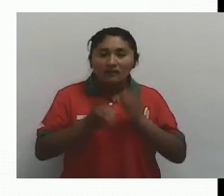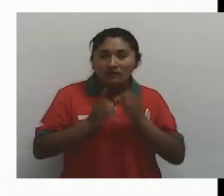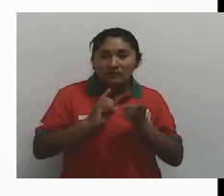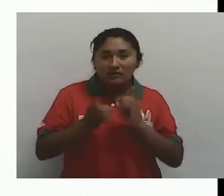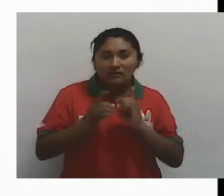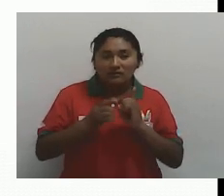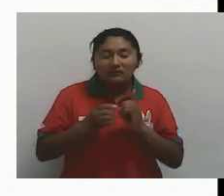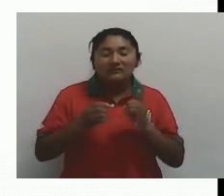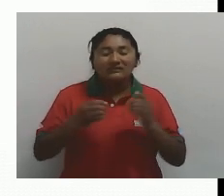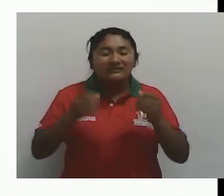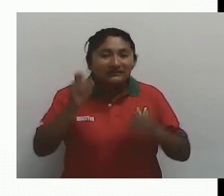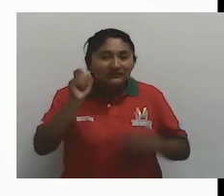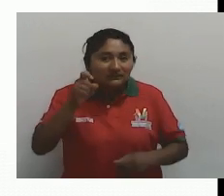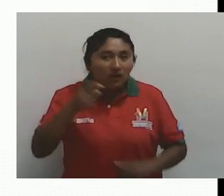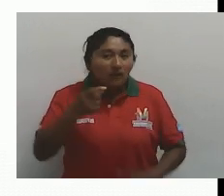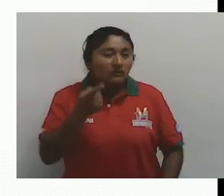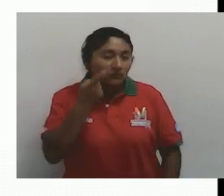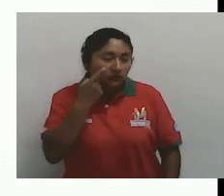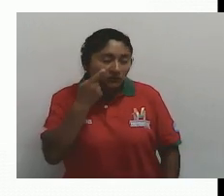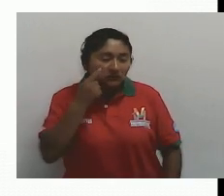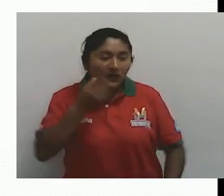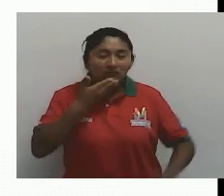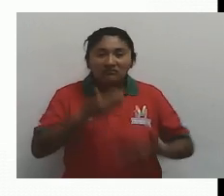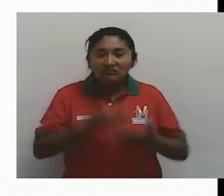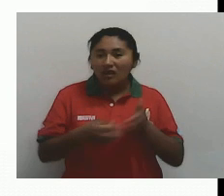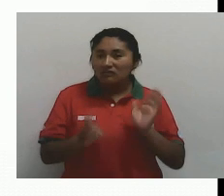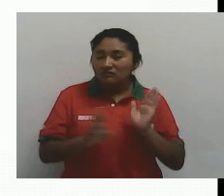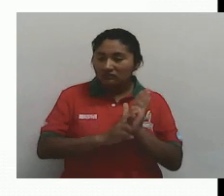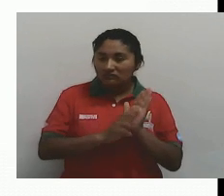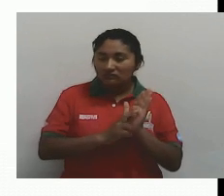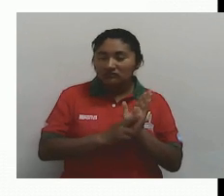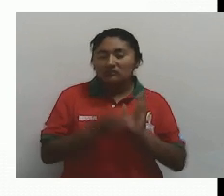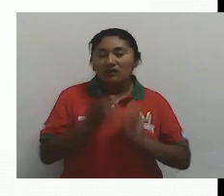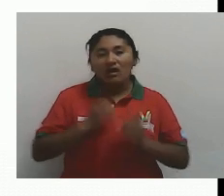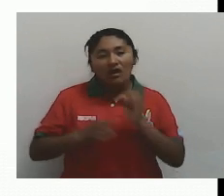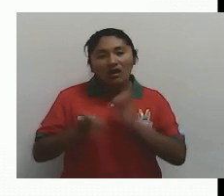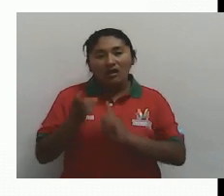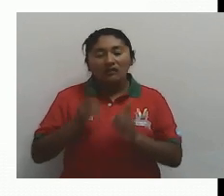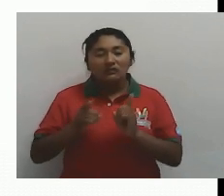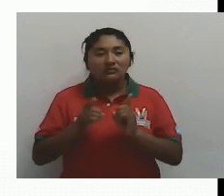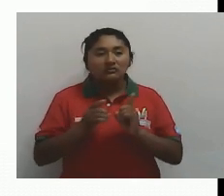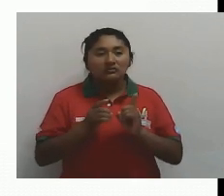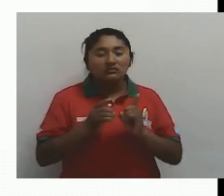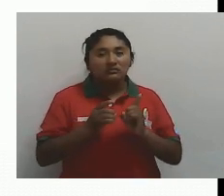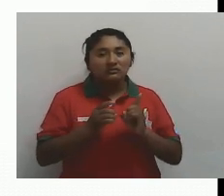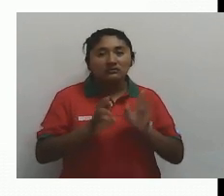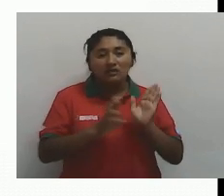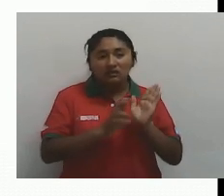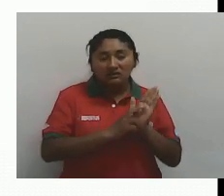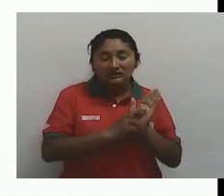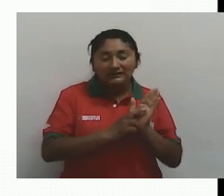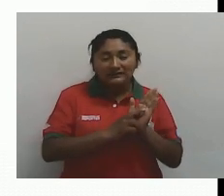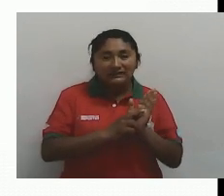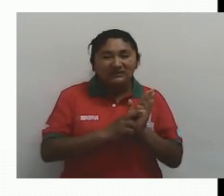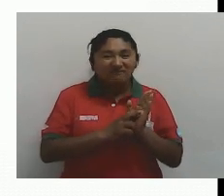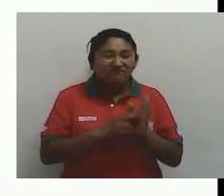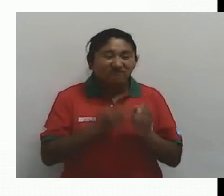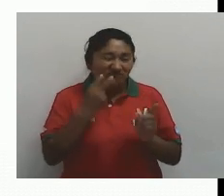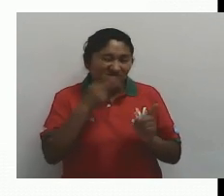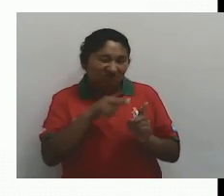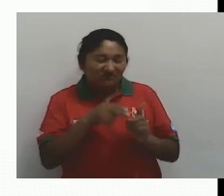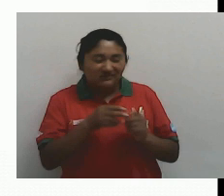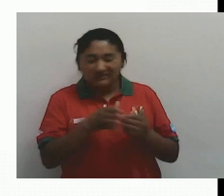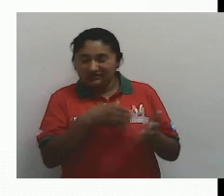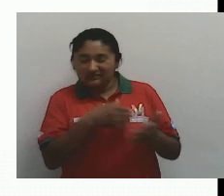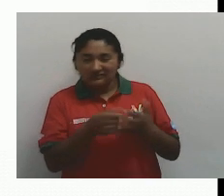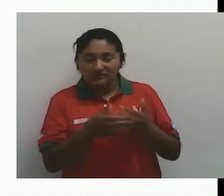deben conocer el reglamento. Muchas de las faltas que parecen simples o insignificantes realmente